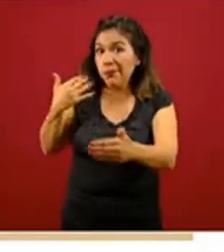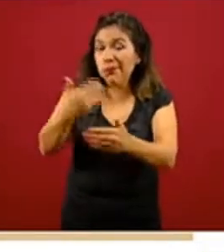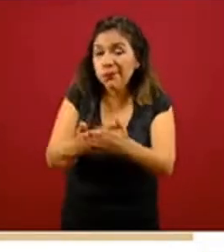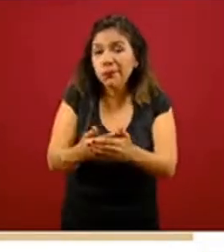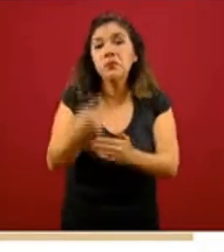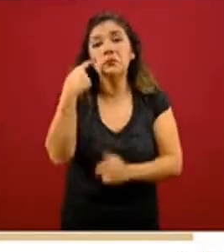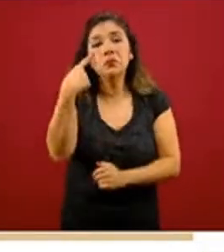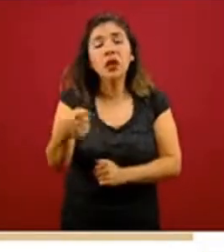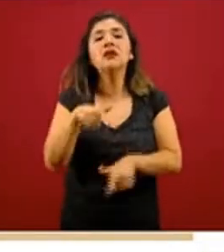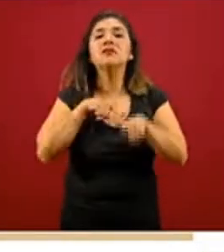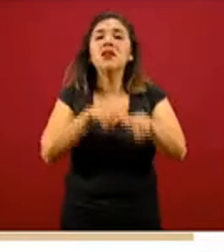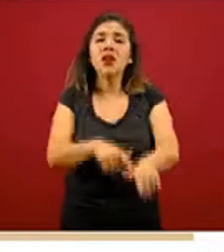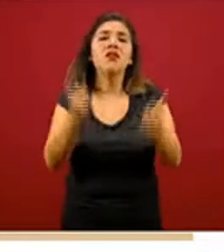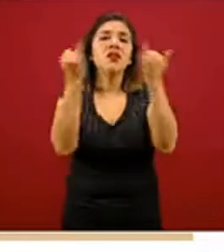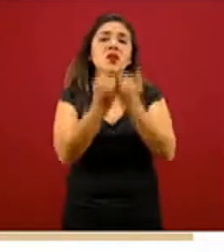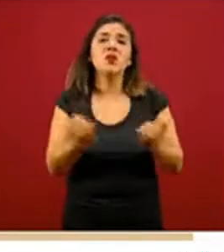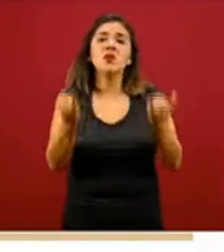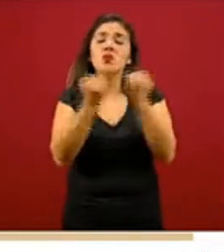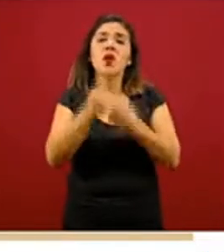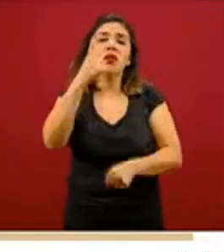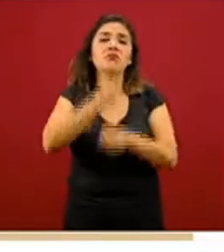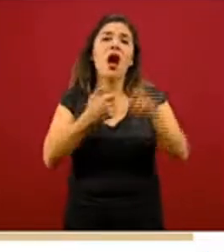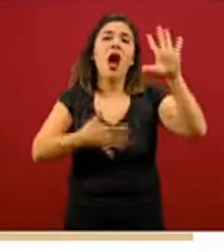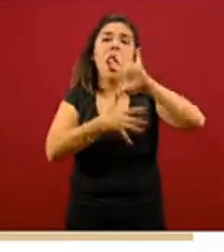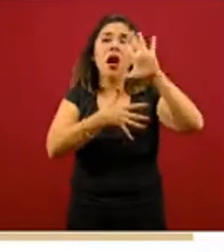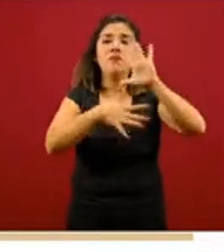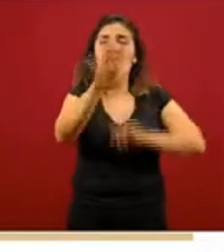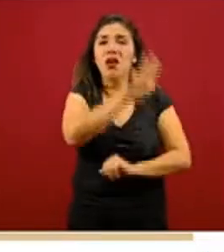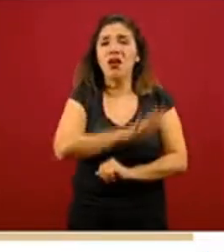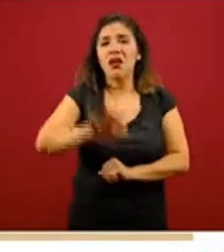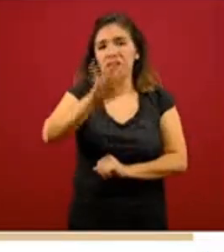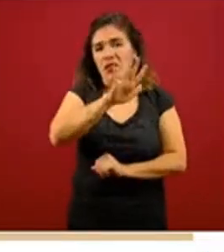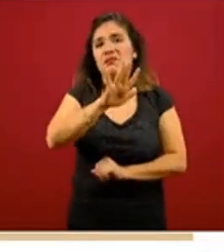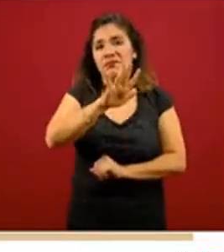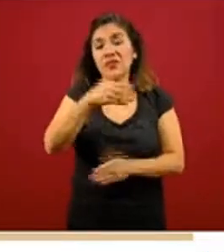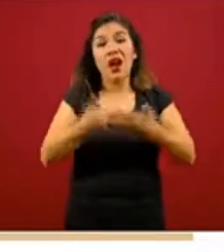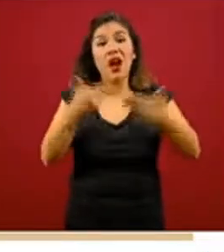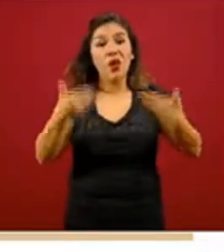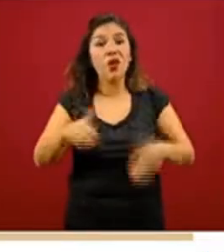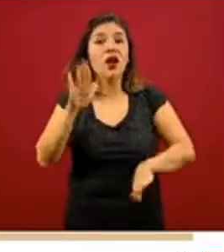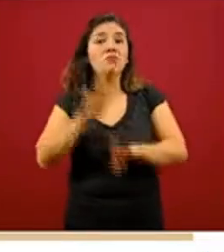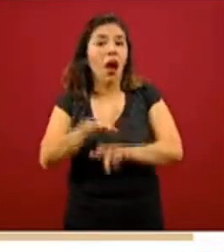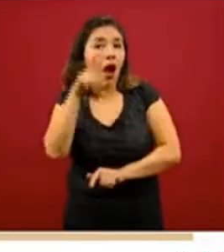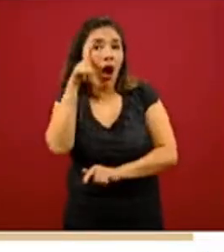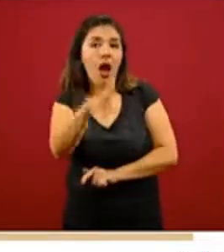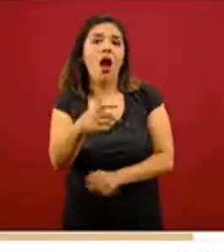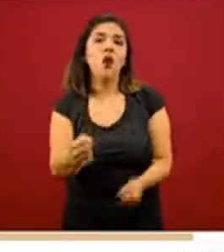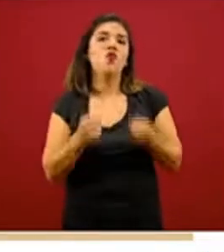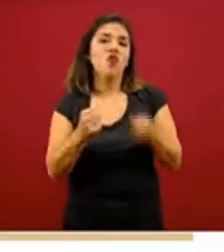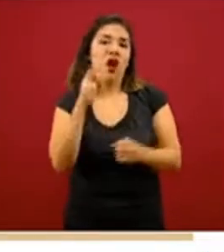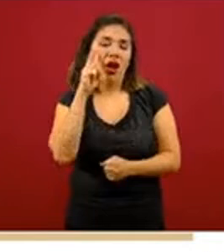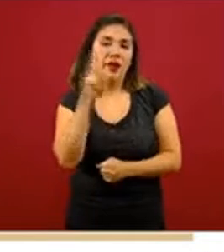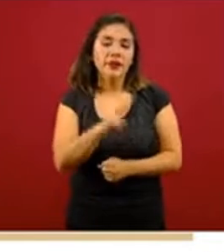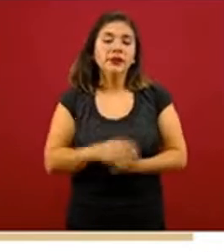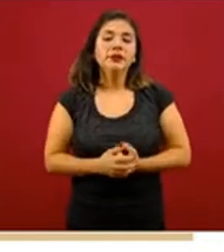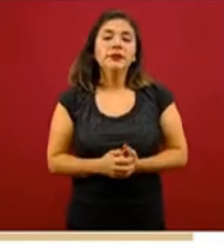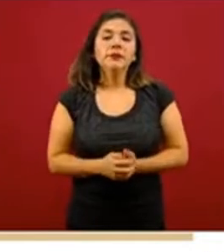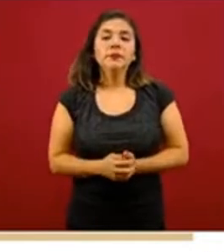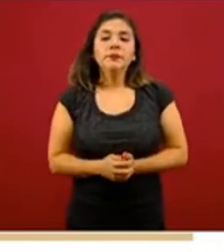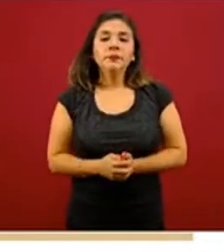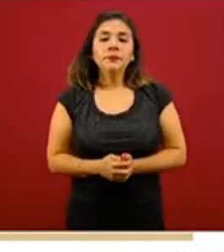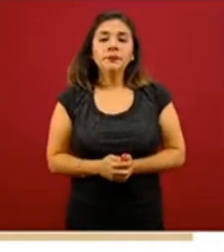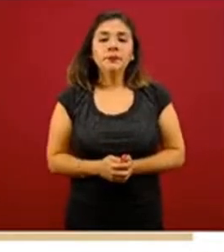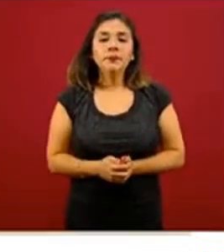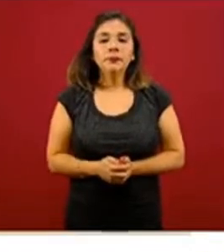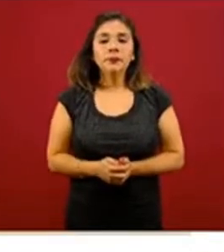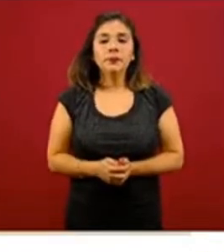días, continúa concentrándose en la región de las Américas y ahora de una manera mucho más evidente. La siguiente diapositiva son las